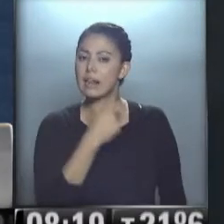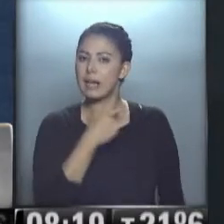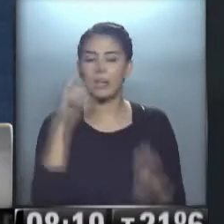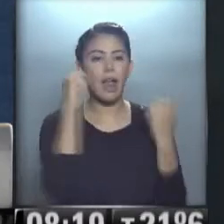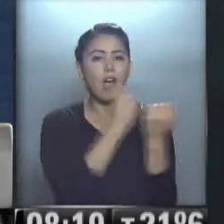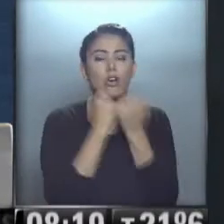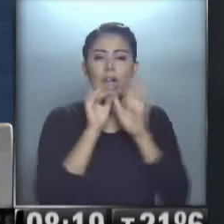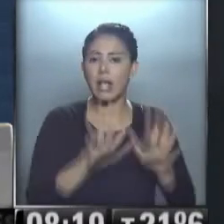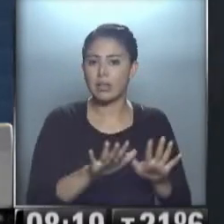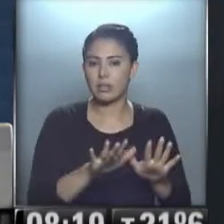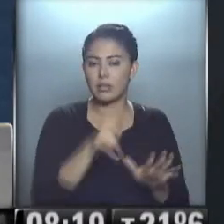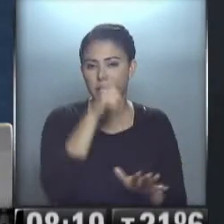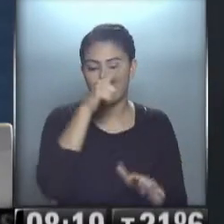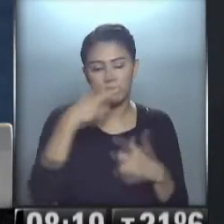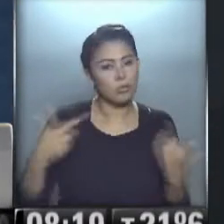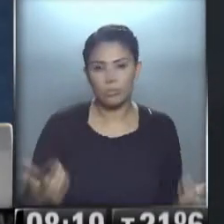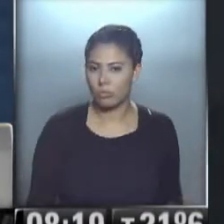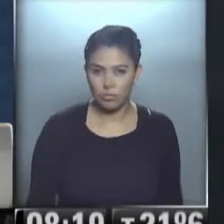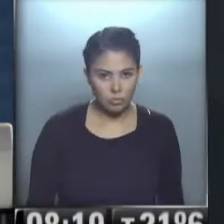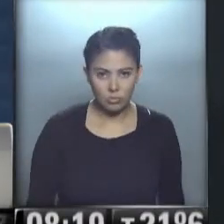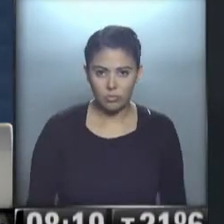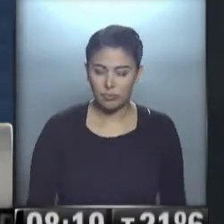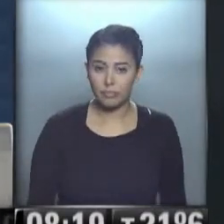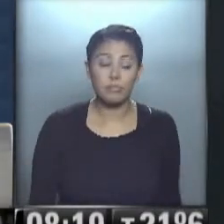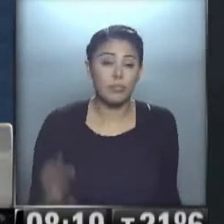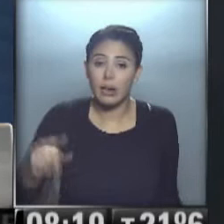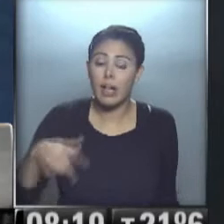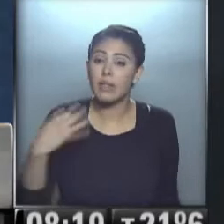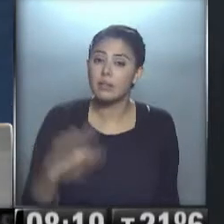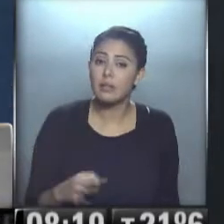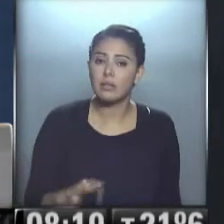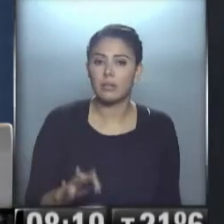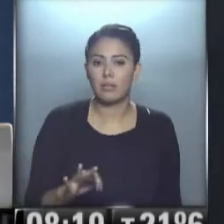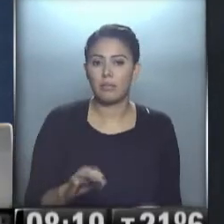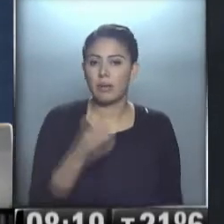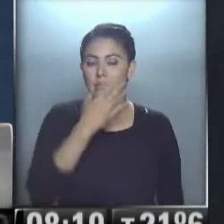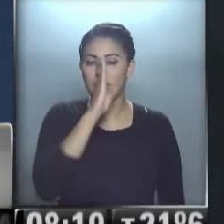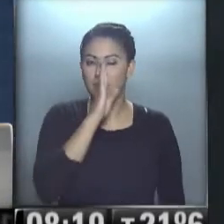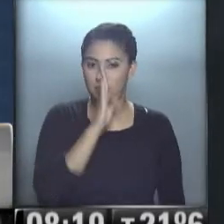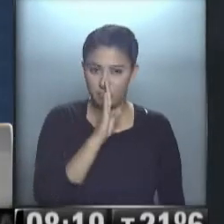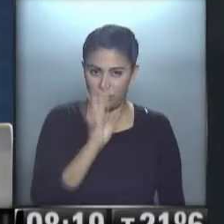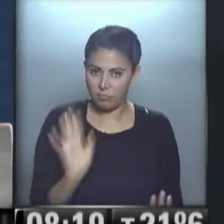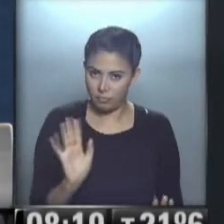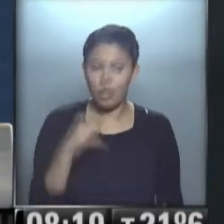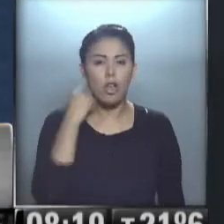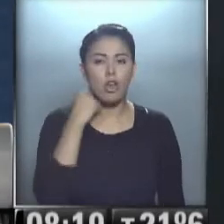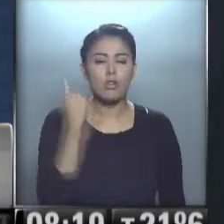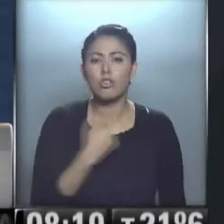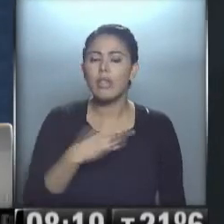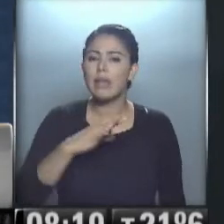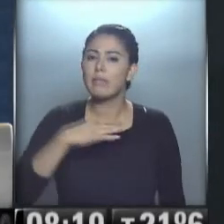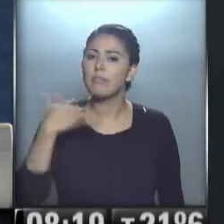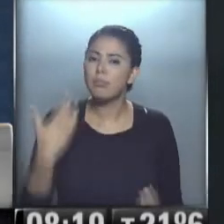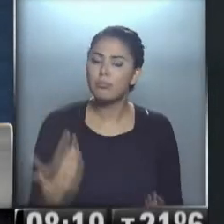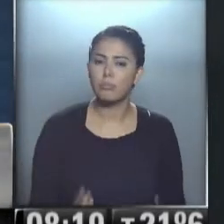acuerdo de esta naturaleza por sobre de cualquier pretensión. Porque aquí hay que ser extremadamente serios. Nosotros tenemos que ser capaces